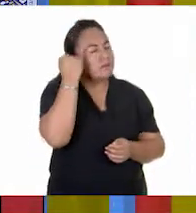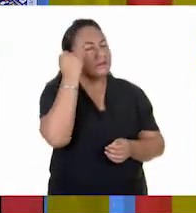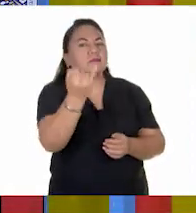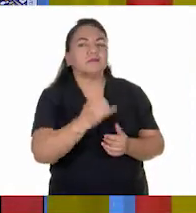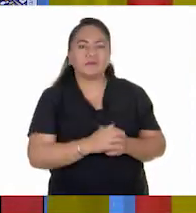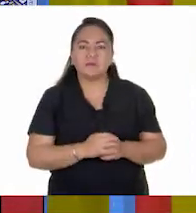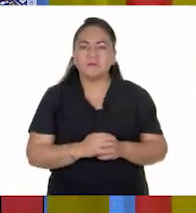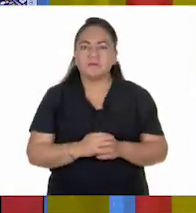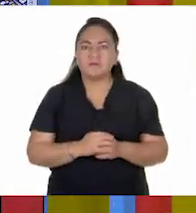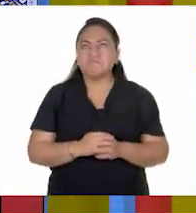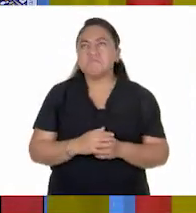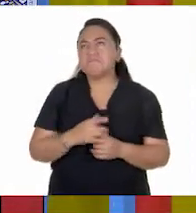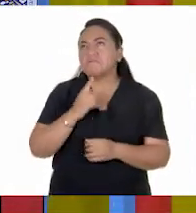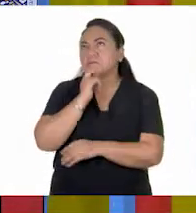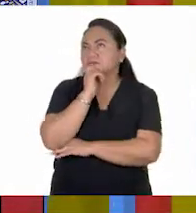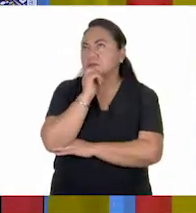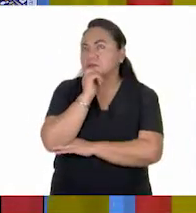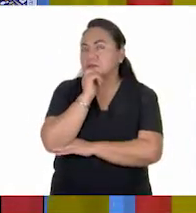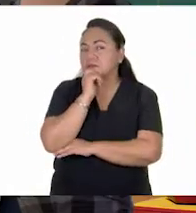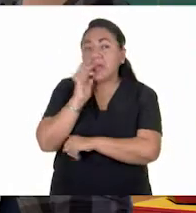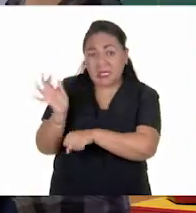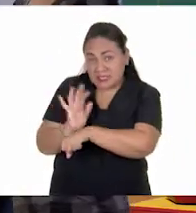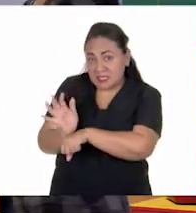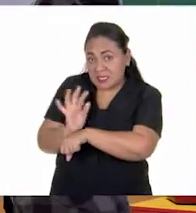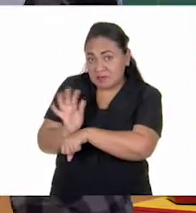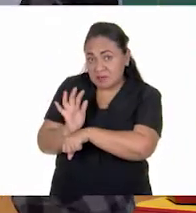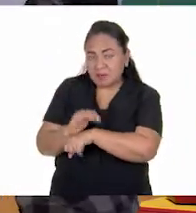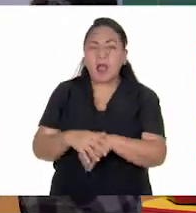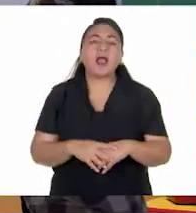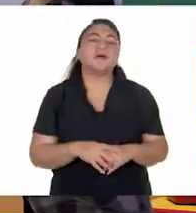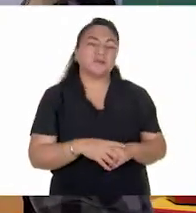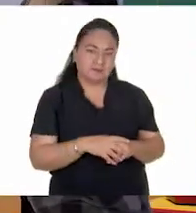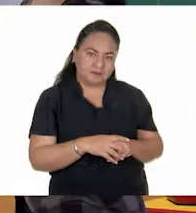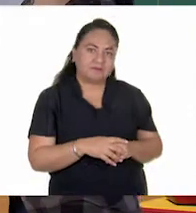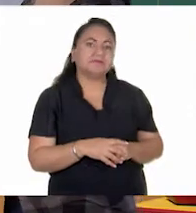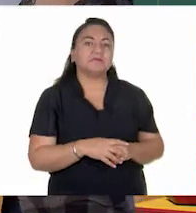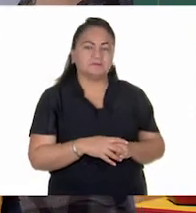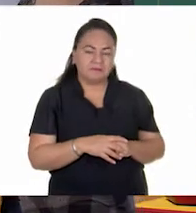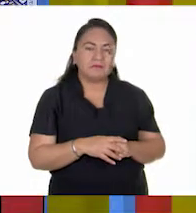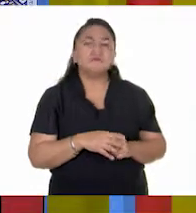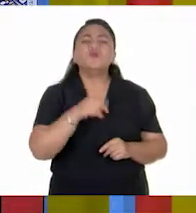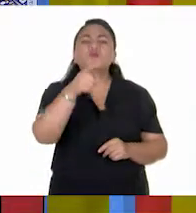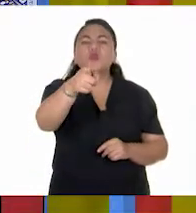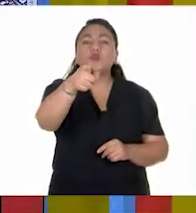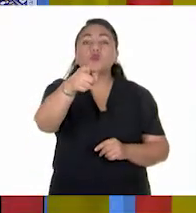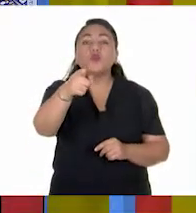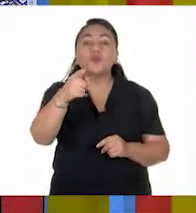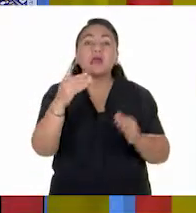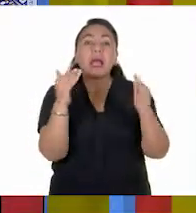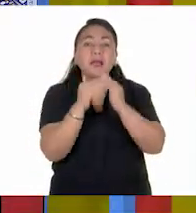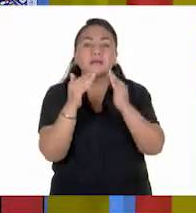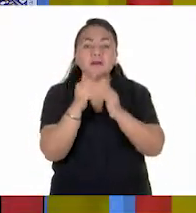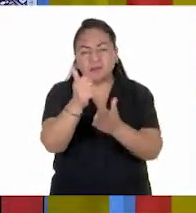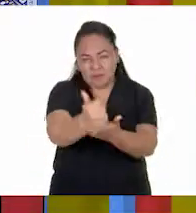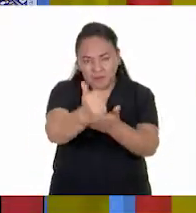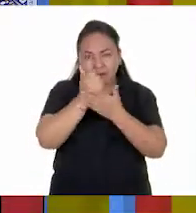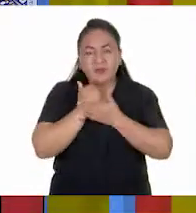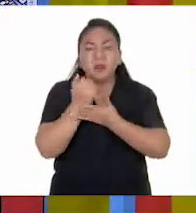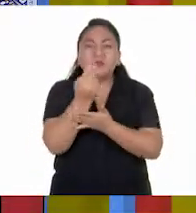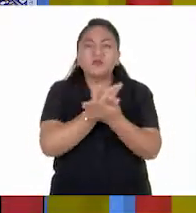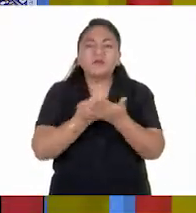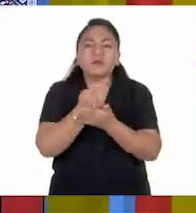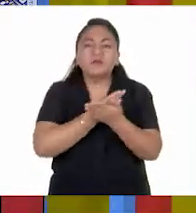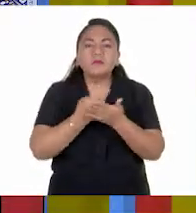poner? El cine, por ejemplo. ¿Qué les parece si ustedes en casa me ayudan a